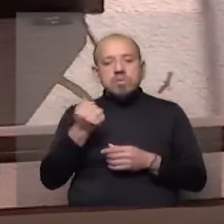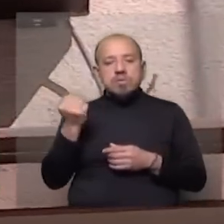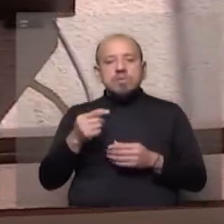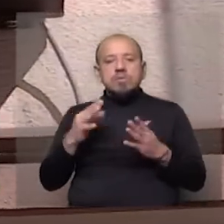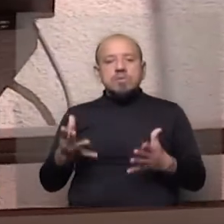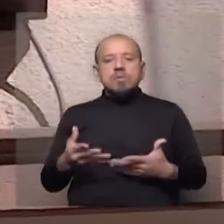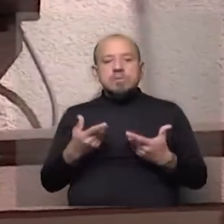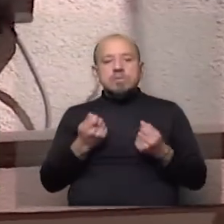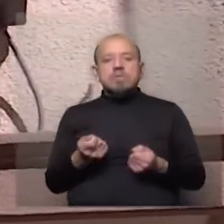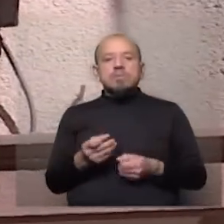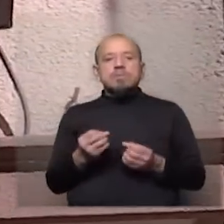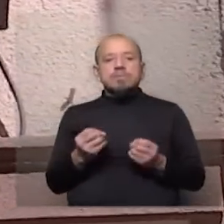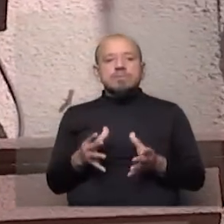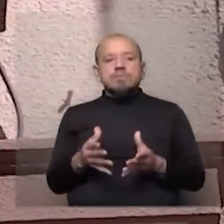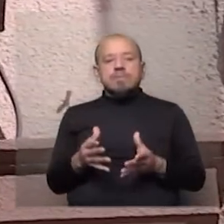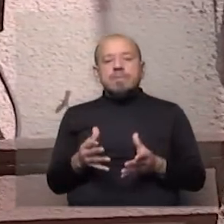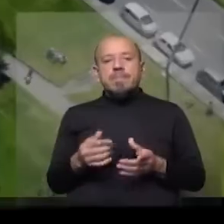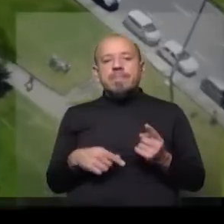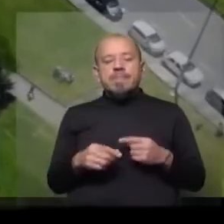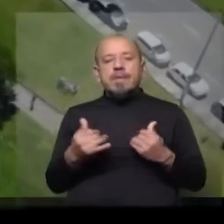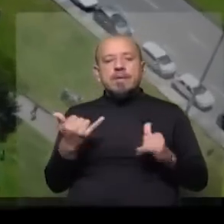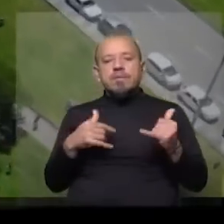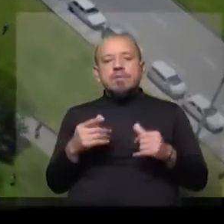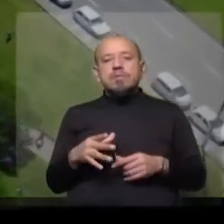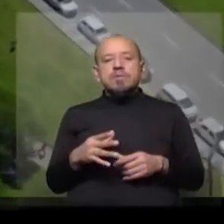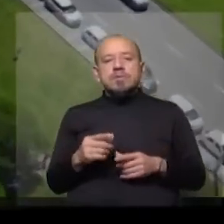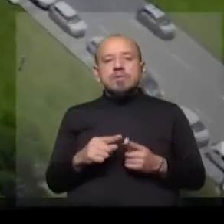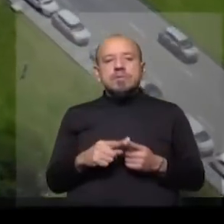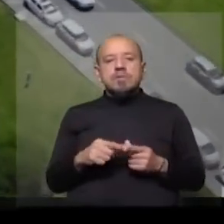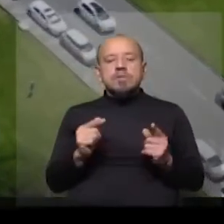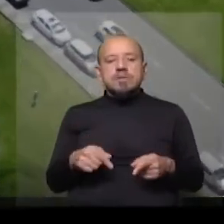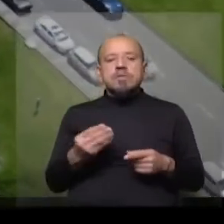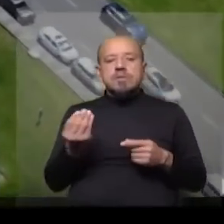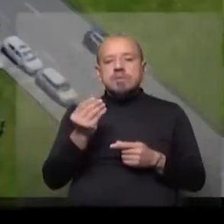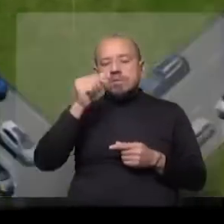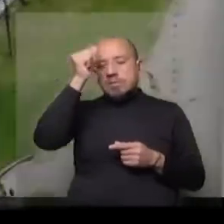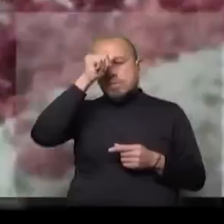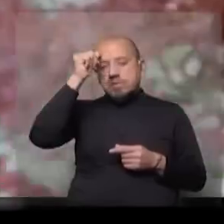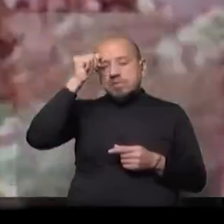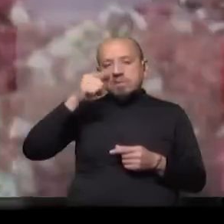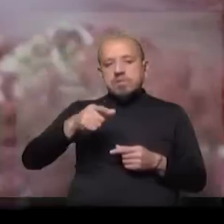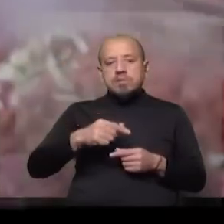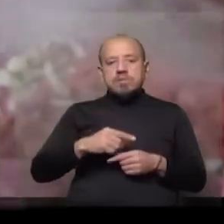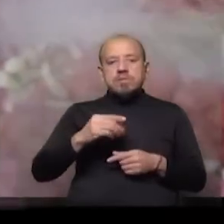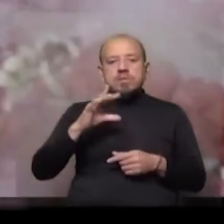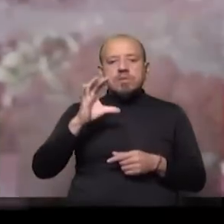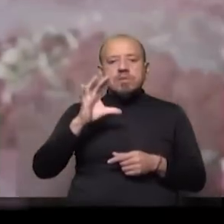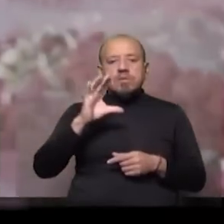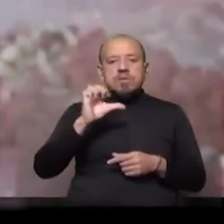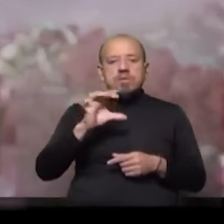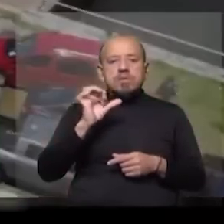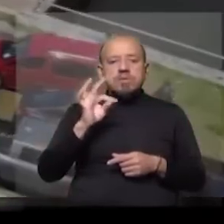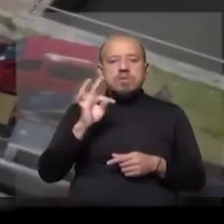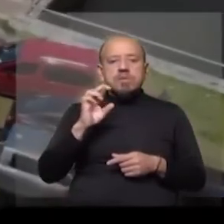apoyarte para eso porque a ver eh información es poder este fin de semana tendrá lugar la octava edición del meg strogonof llevado adelante por el